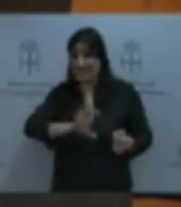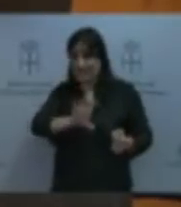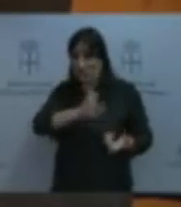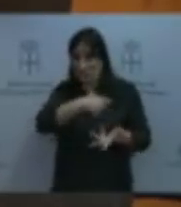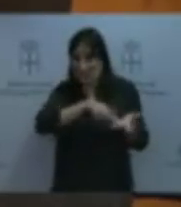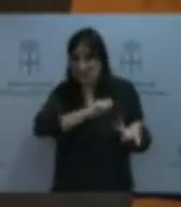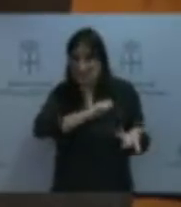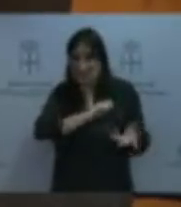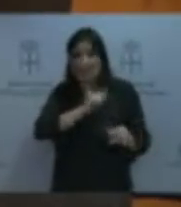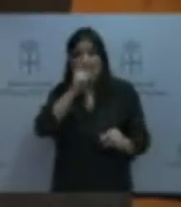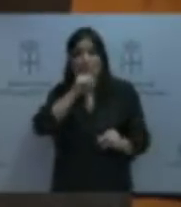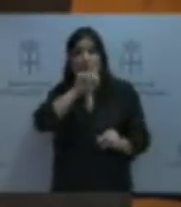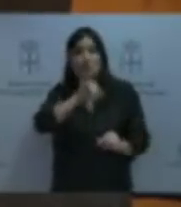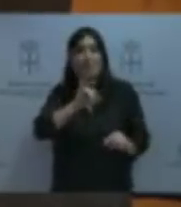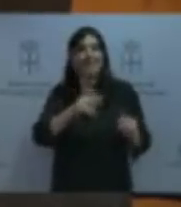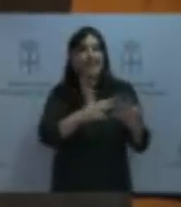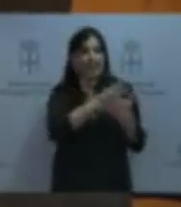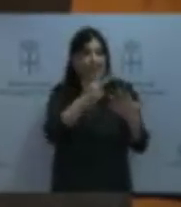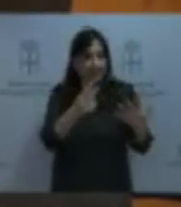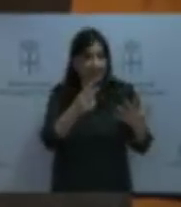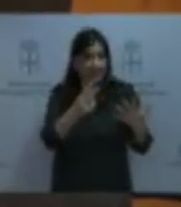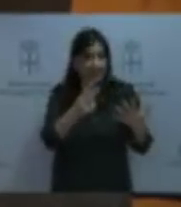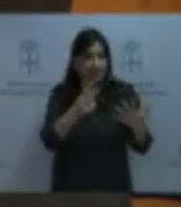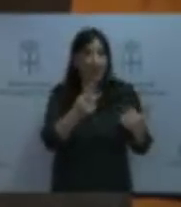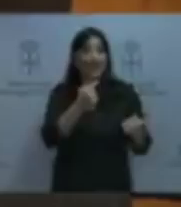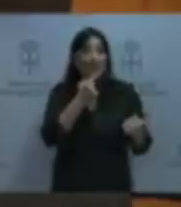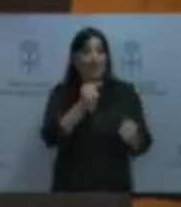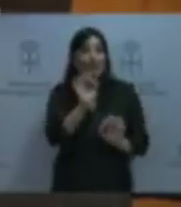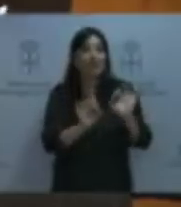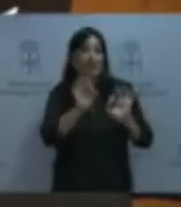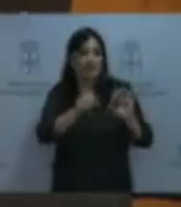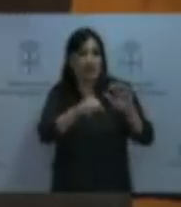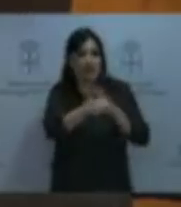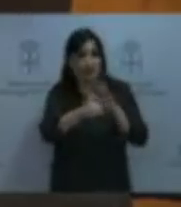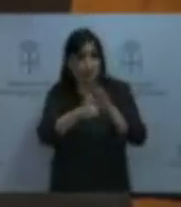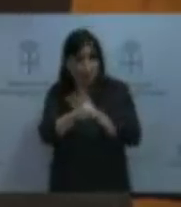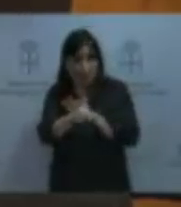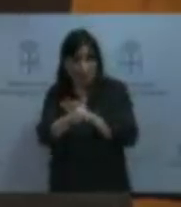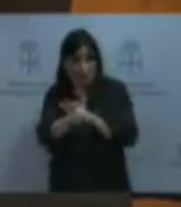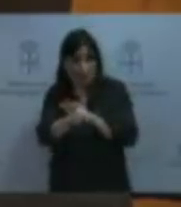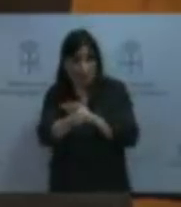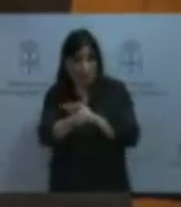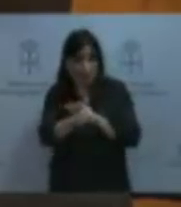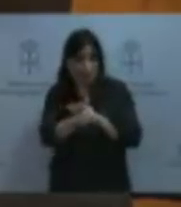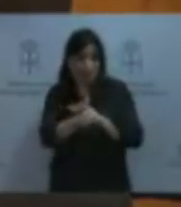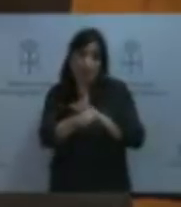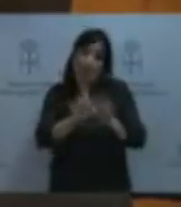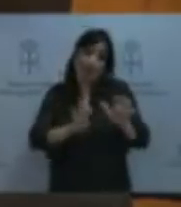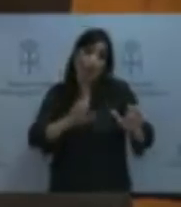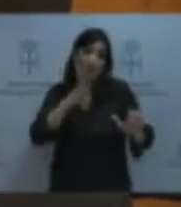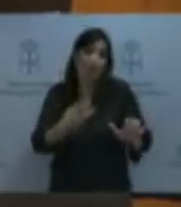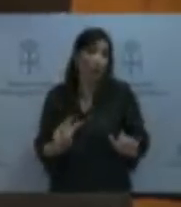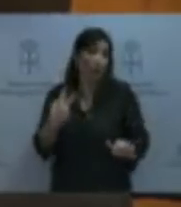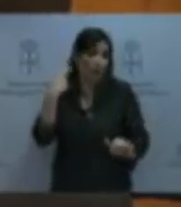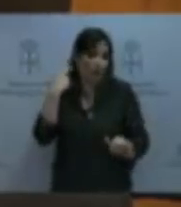2017 disponen que la tasa de reposición, fundamentalmente la gran partida son jubilaciones, en la Administración pública con